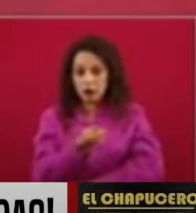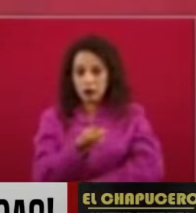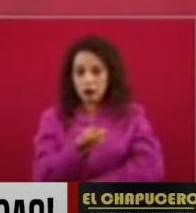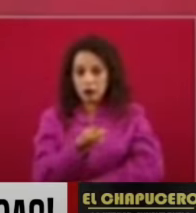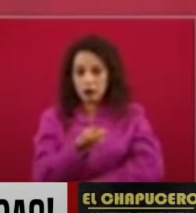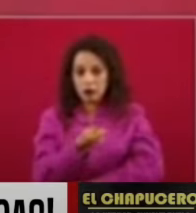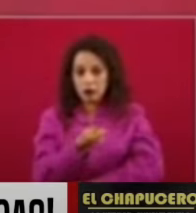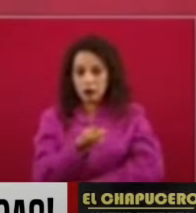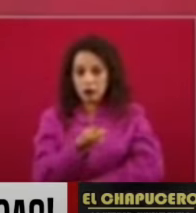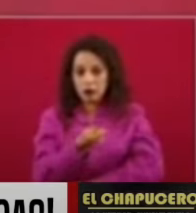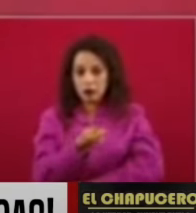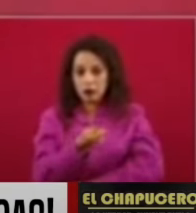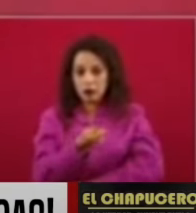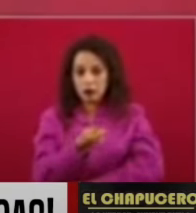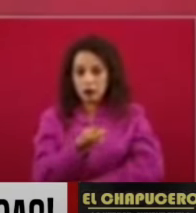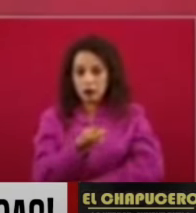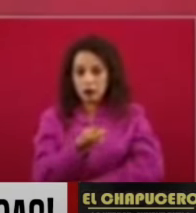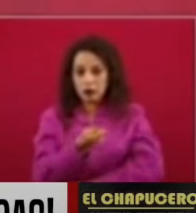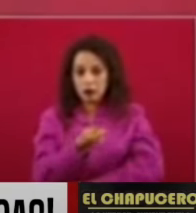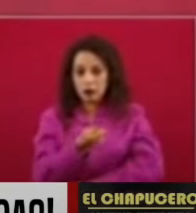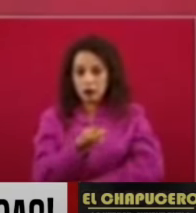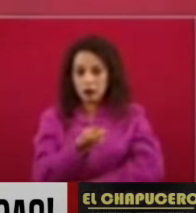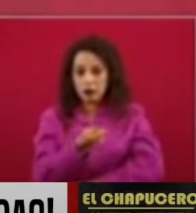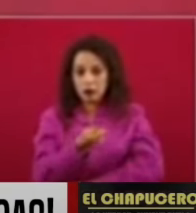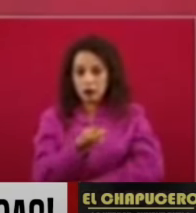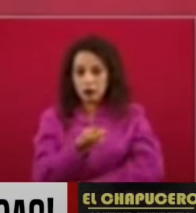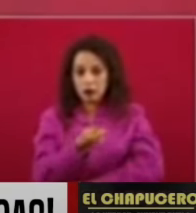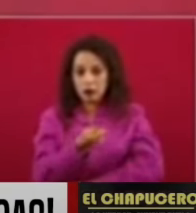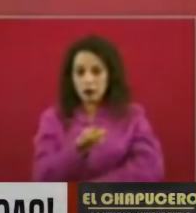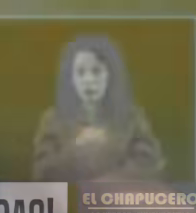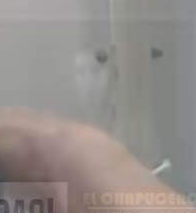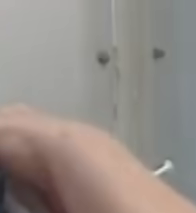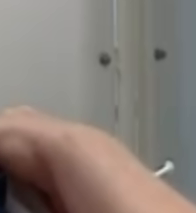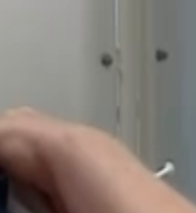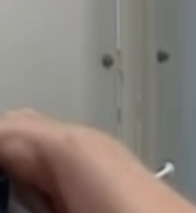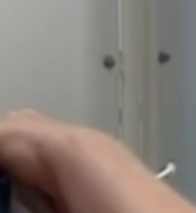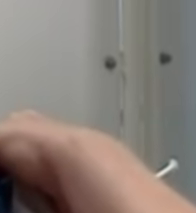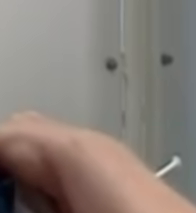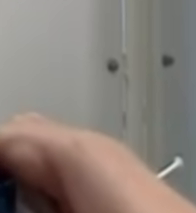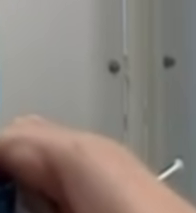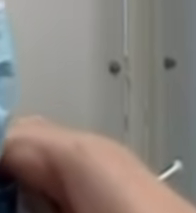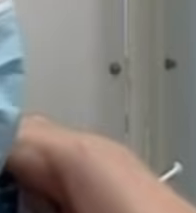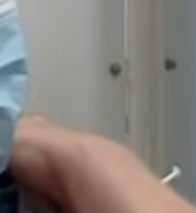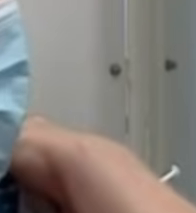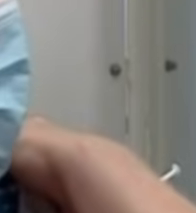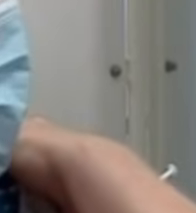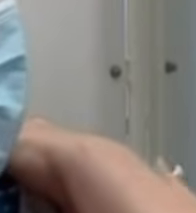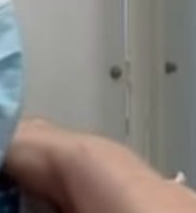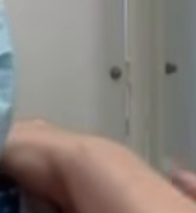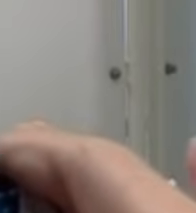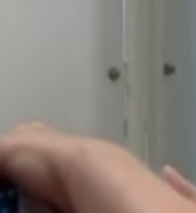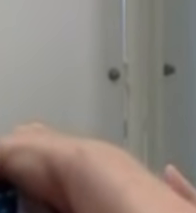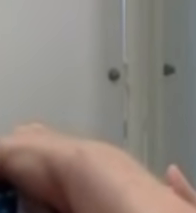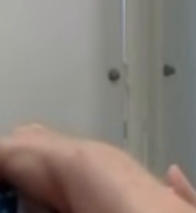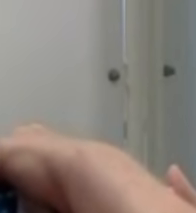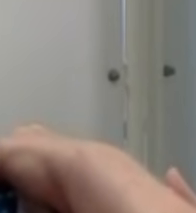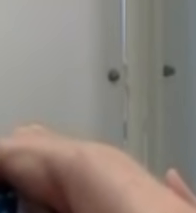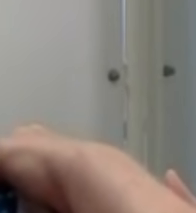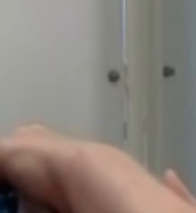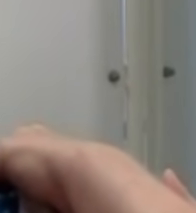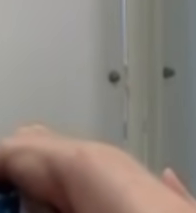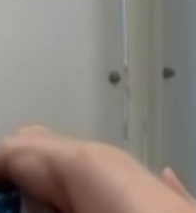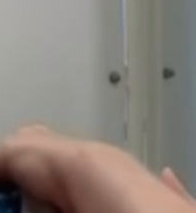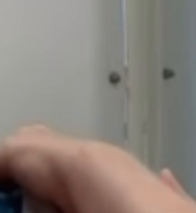vacuna. En otras palabras, si se dan cuenta, el gobierno mexicano como que desinfló la vacuna rusa,